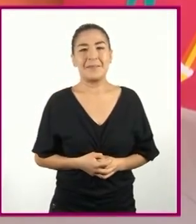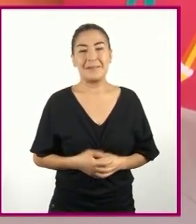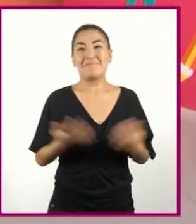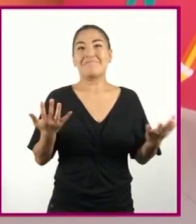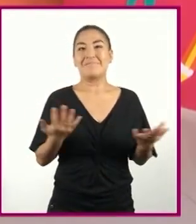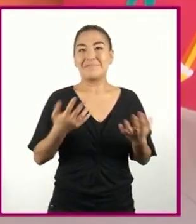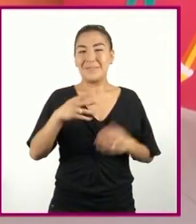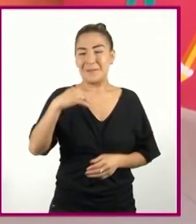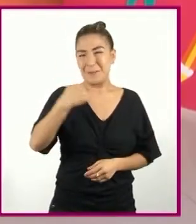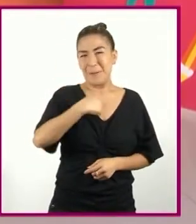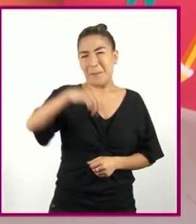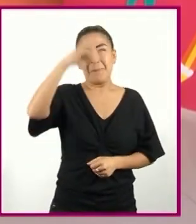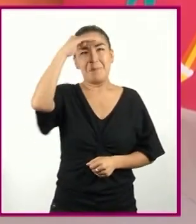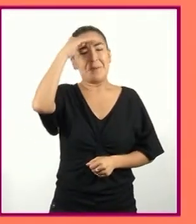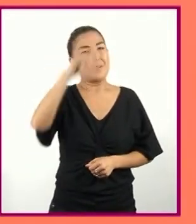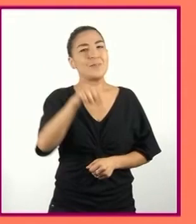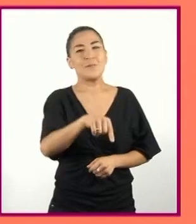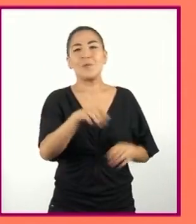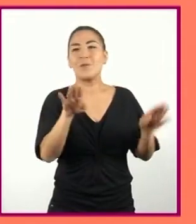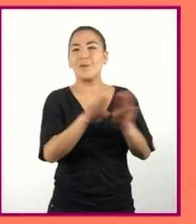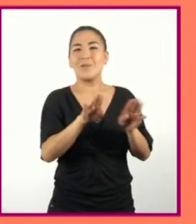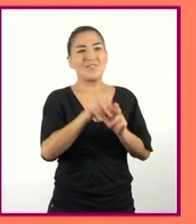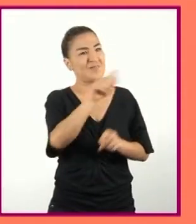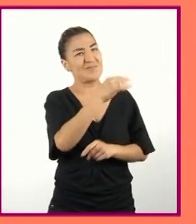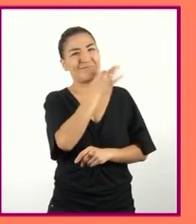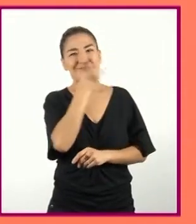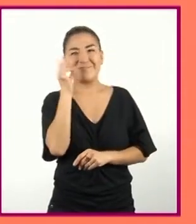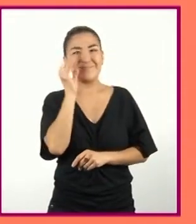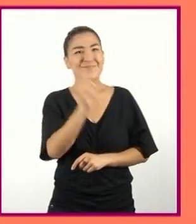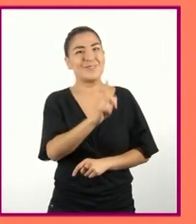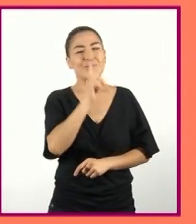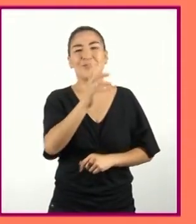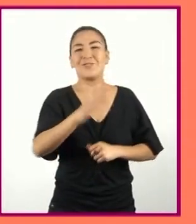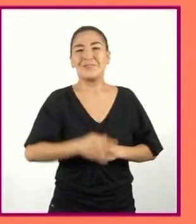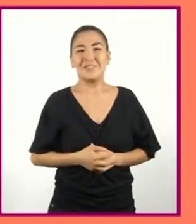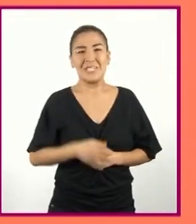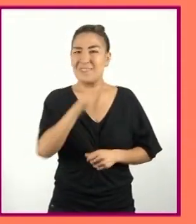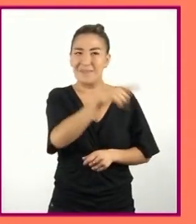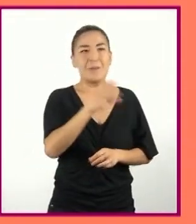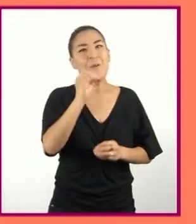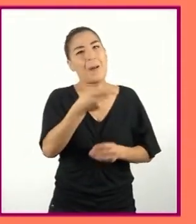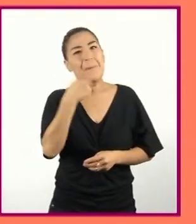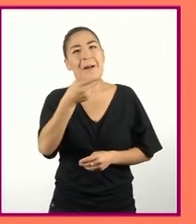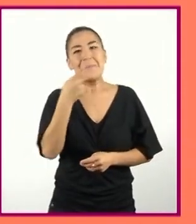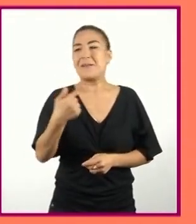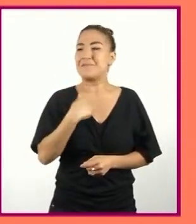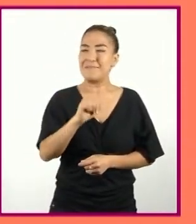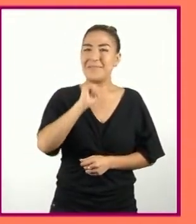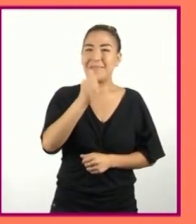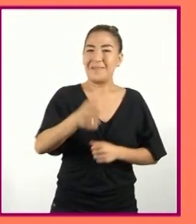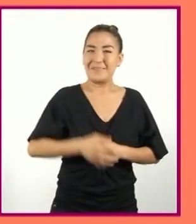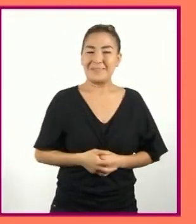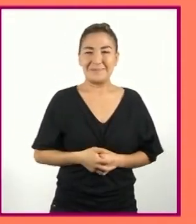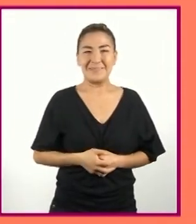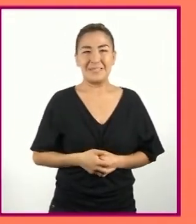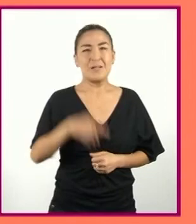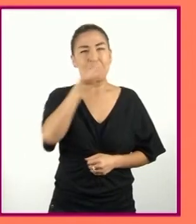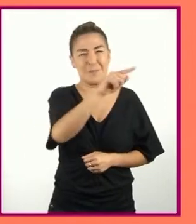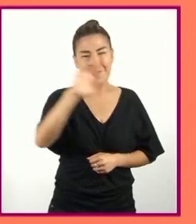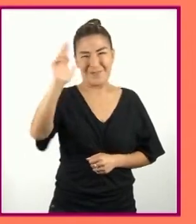Vaya, pensé que nunca ibas a callarte. No nos dejan hablar. ¿Se acuerdan del